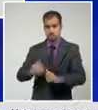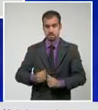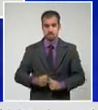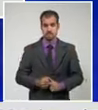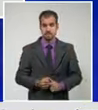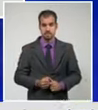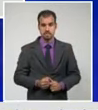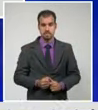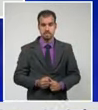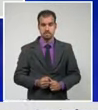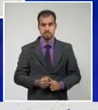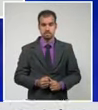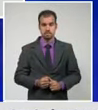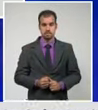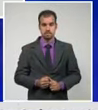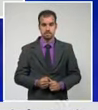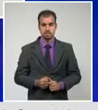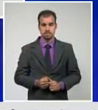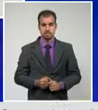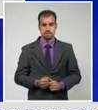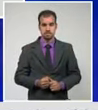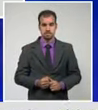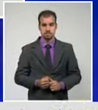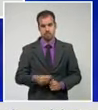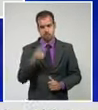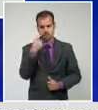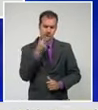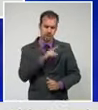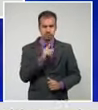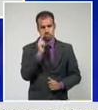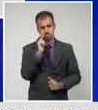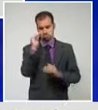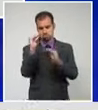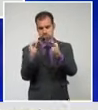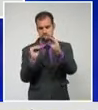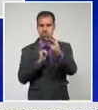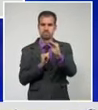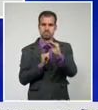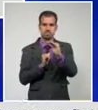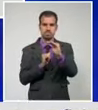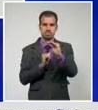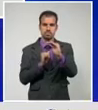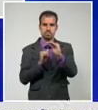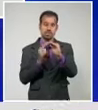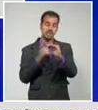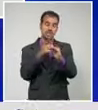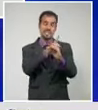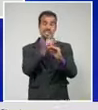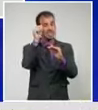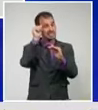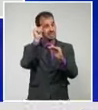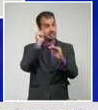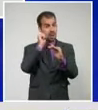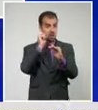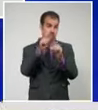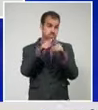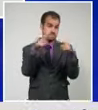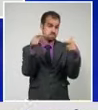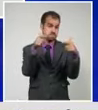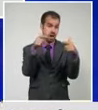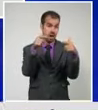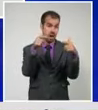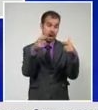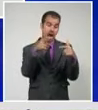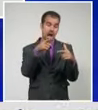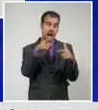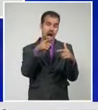En el día de ayer, una discreta disminución con relación a los 2 días anteriores, pero de todas formas